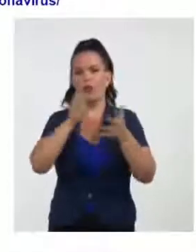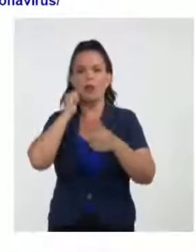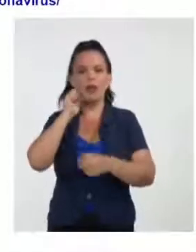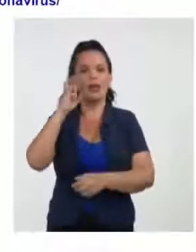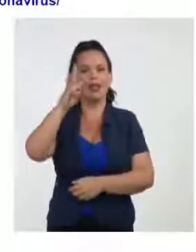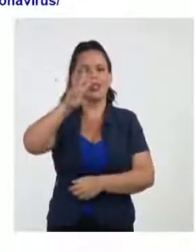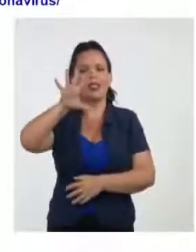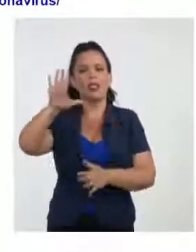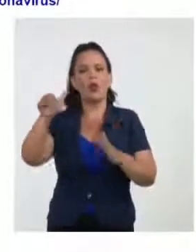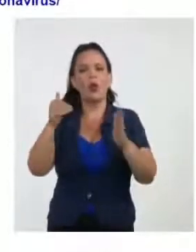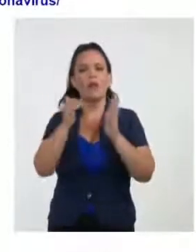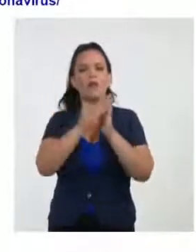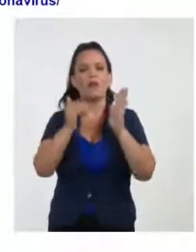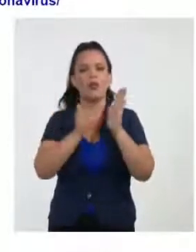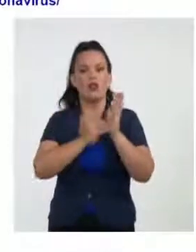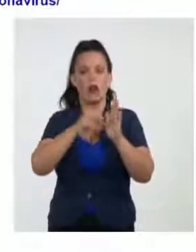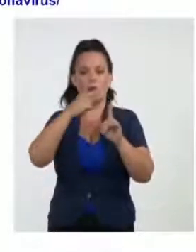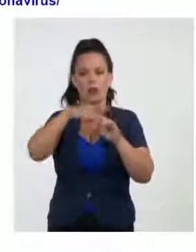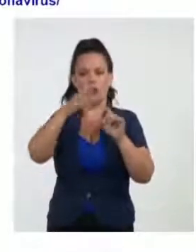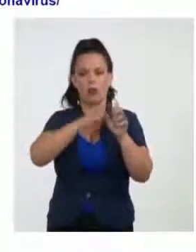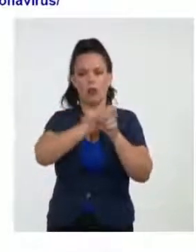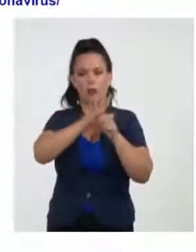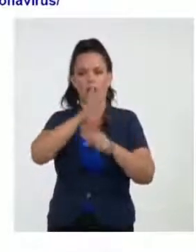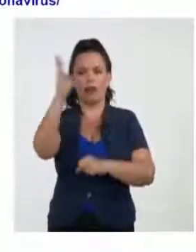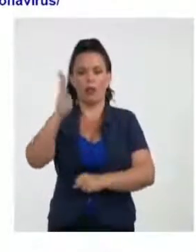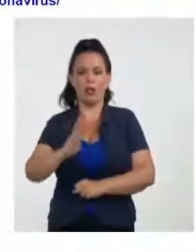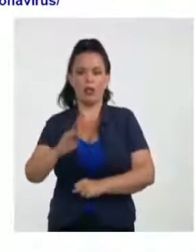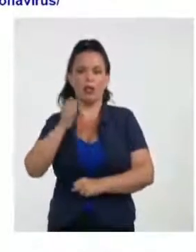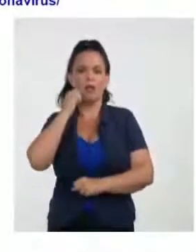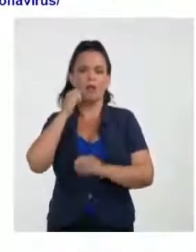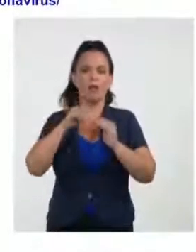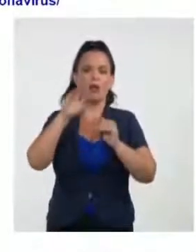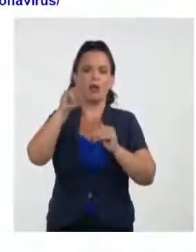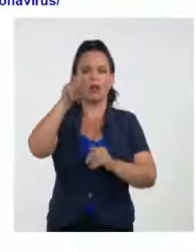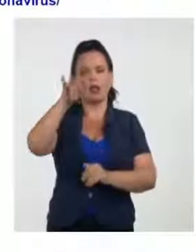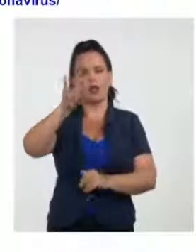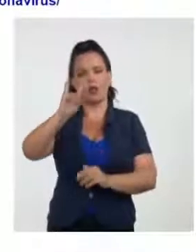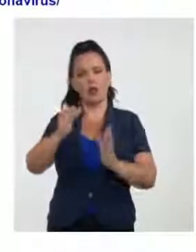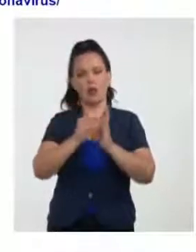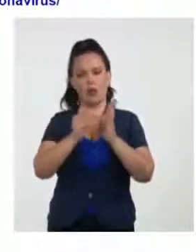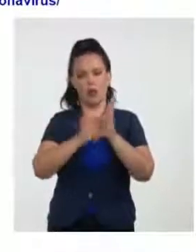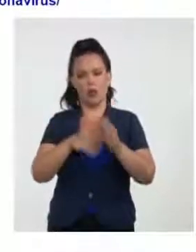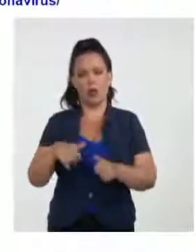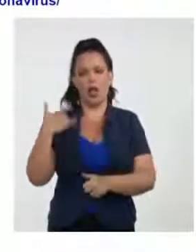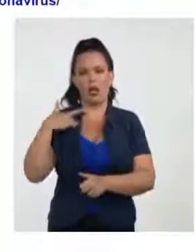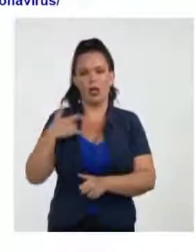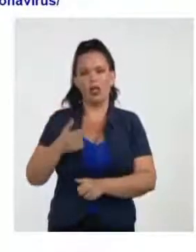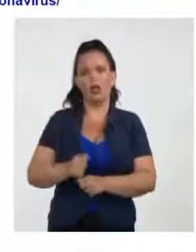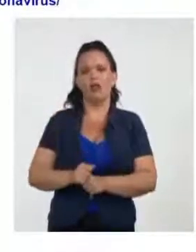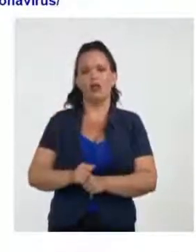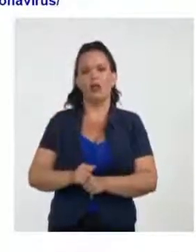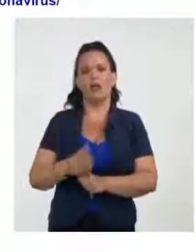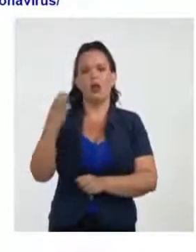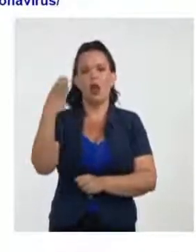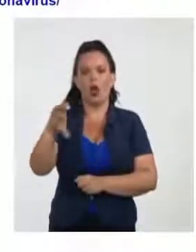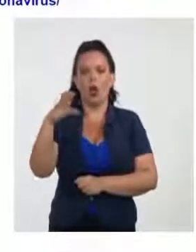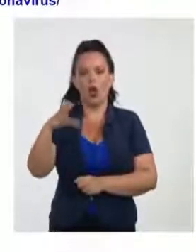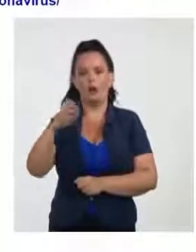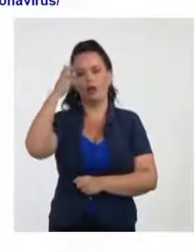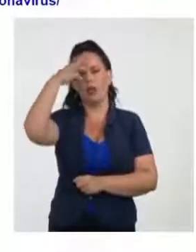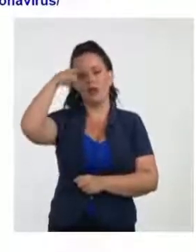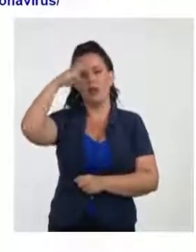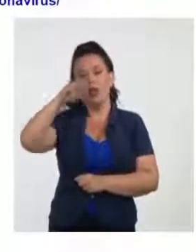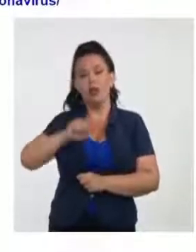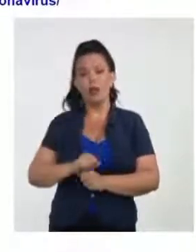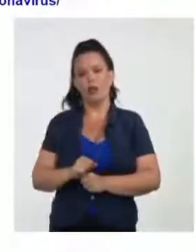casos, Brasil con más de 19 millones de casos, Argentina, Colombia, México, en definitiva, todos